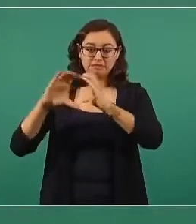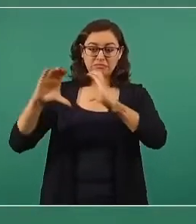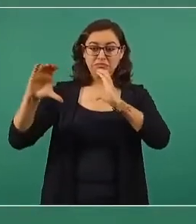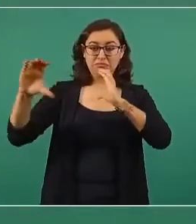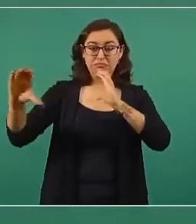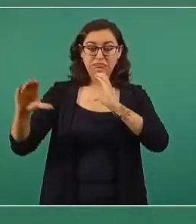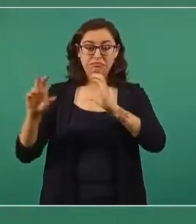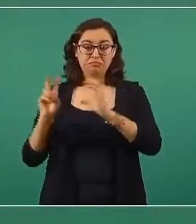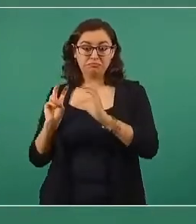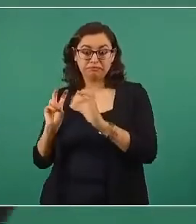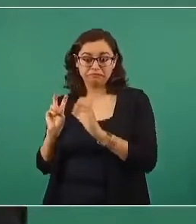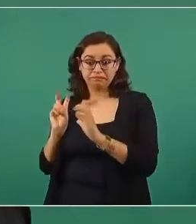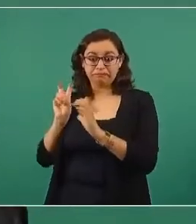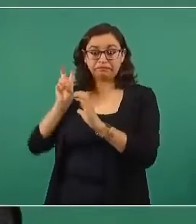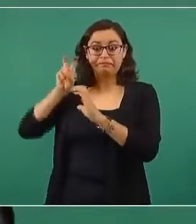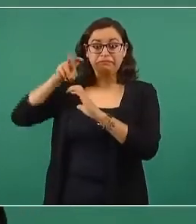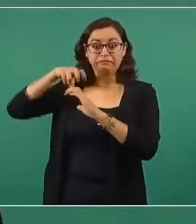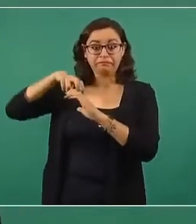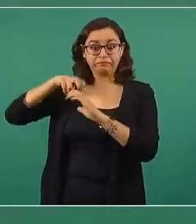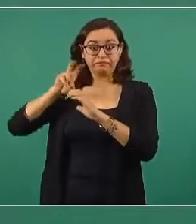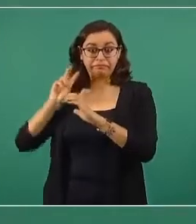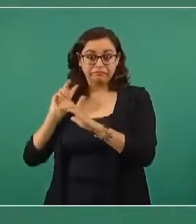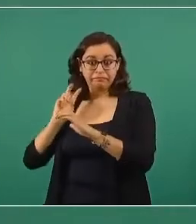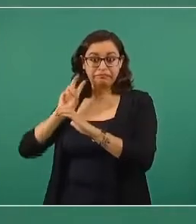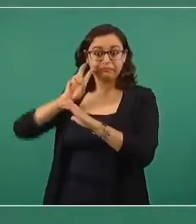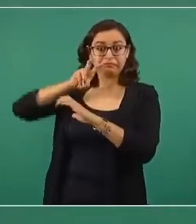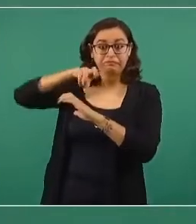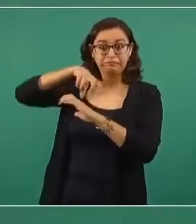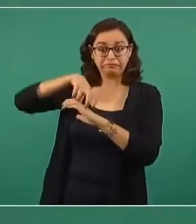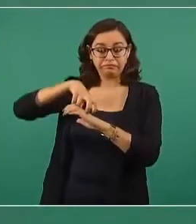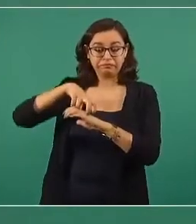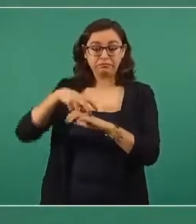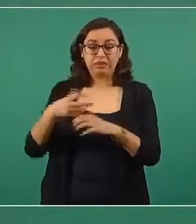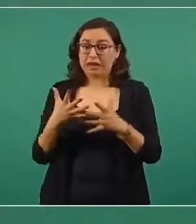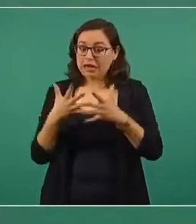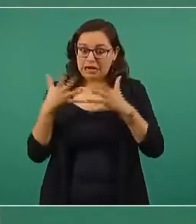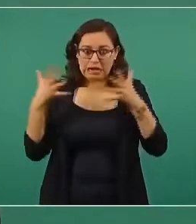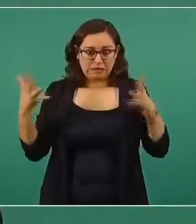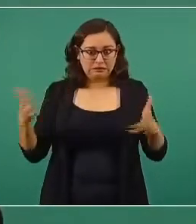tráiler, de estos de 2 remolques,